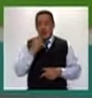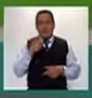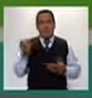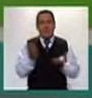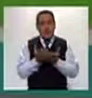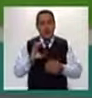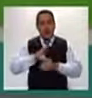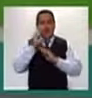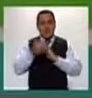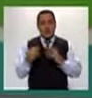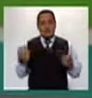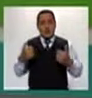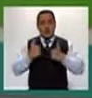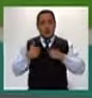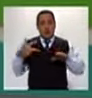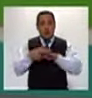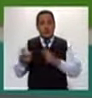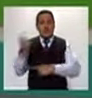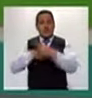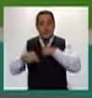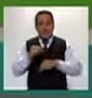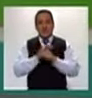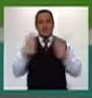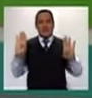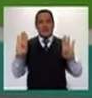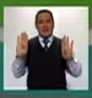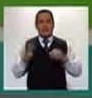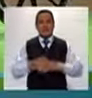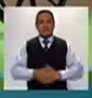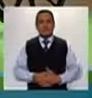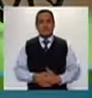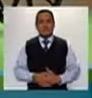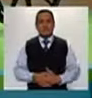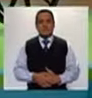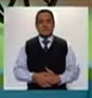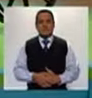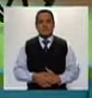conadis vamos a una pequeña pausa y regresamos con sin barreras